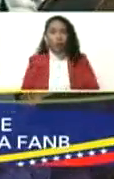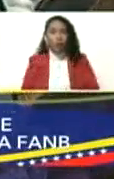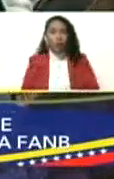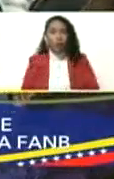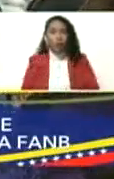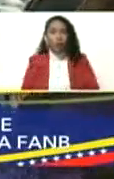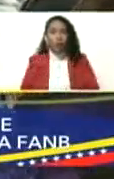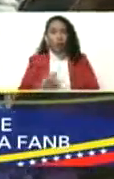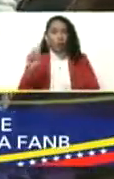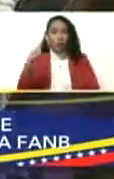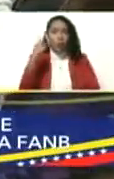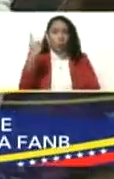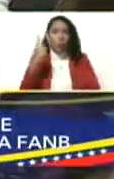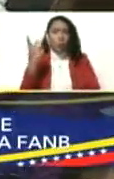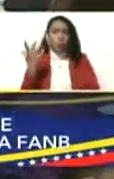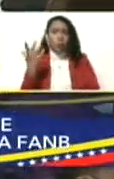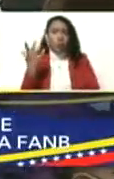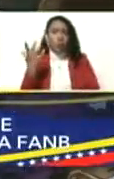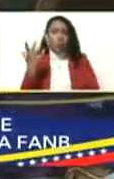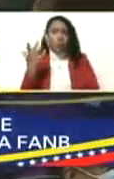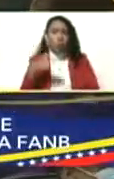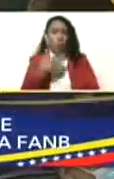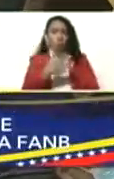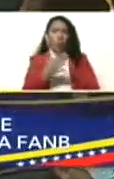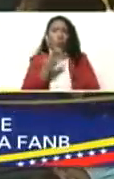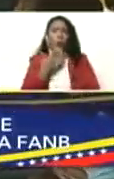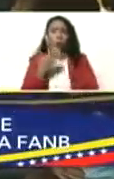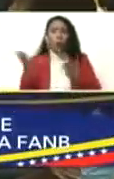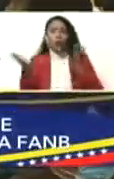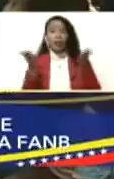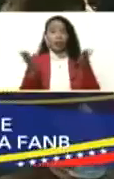No solo cuando están de servicio,